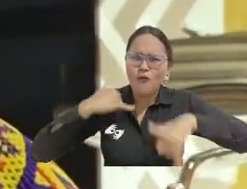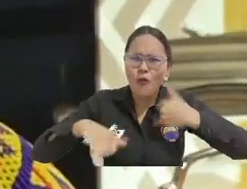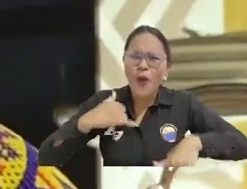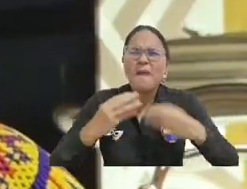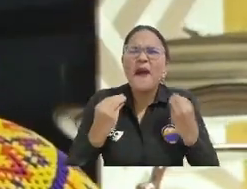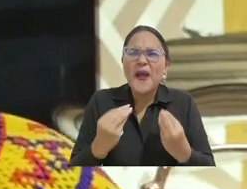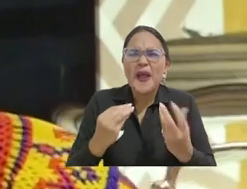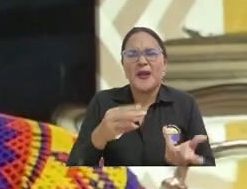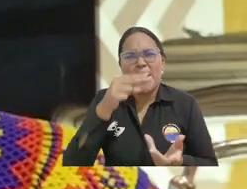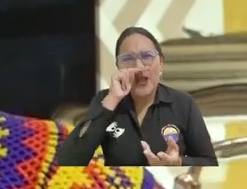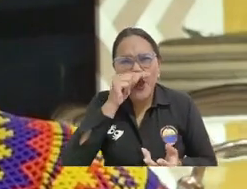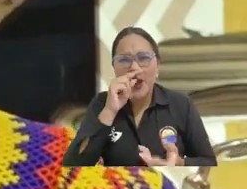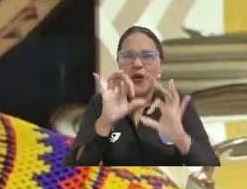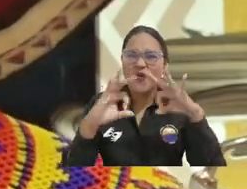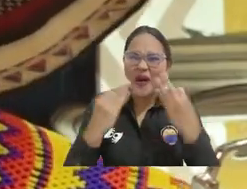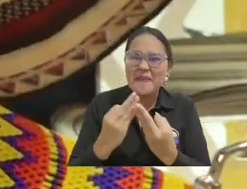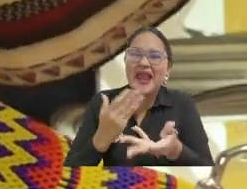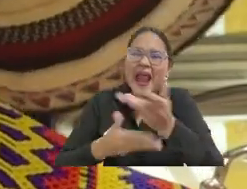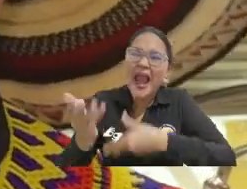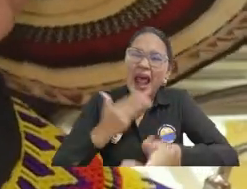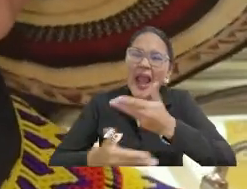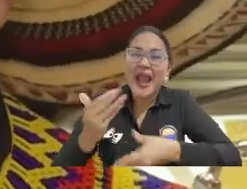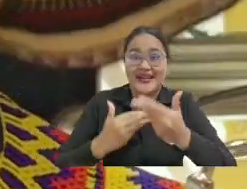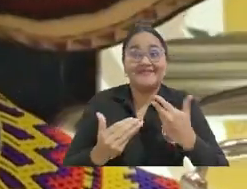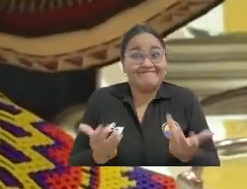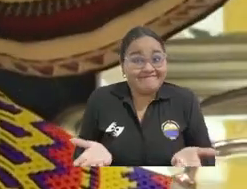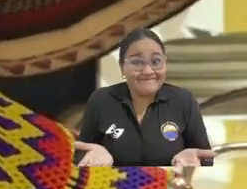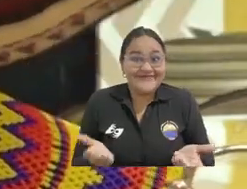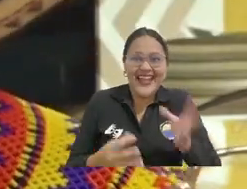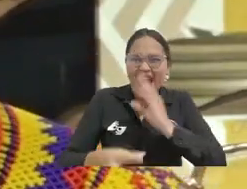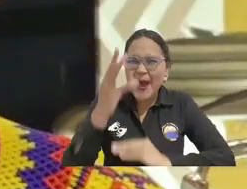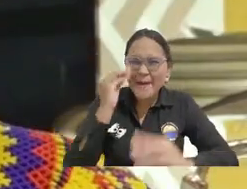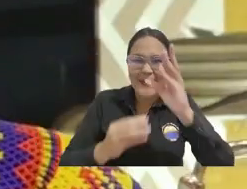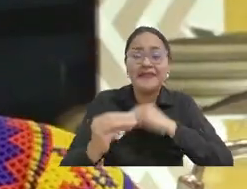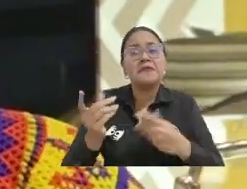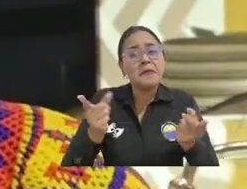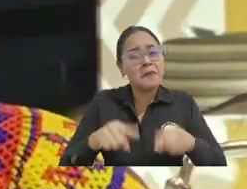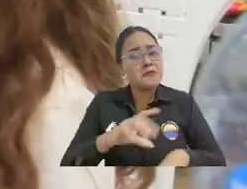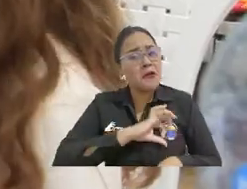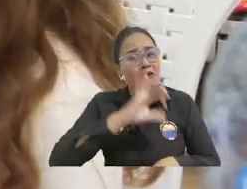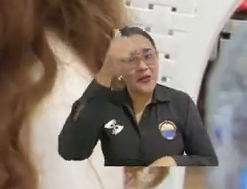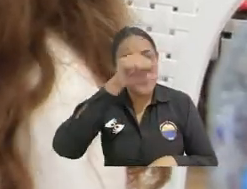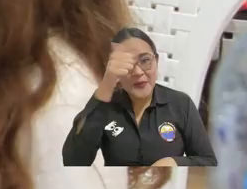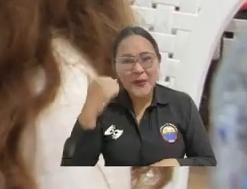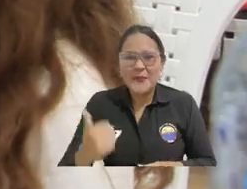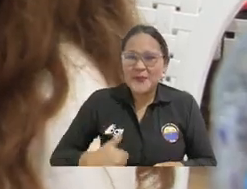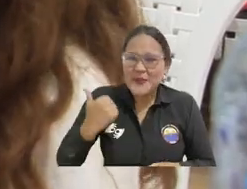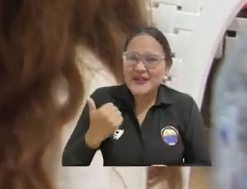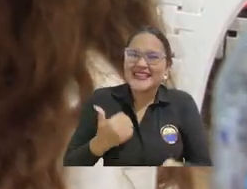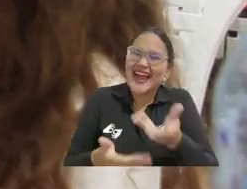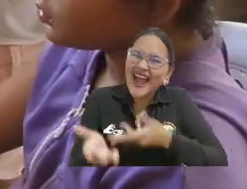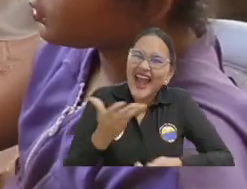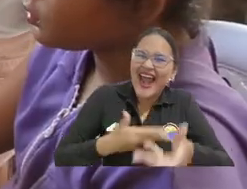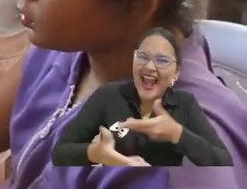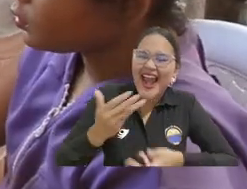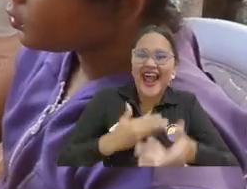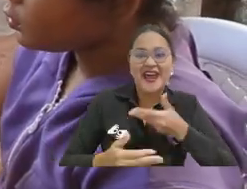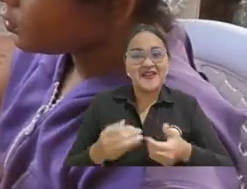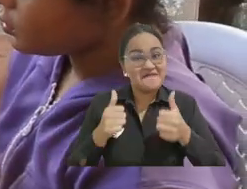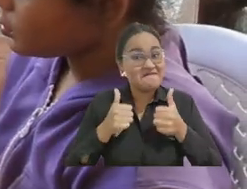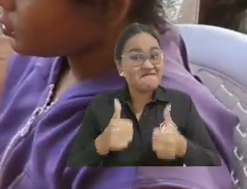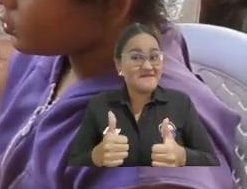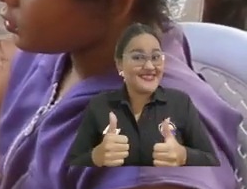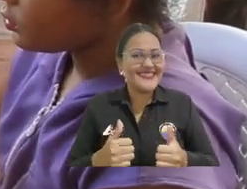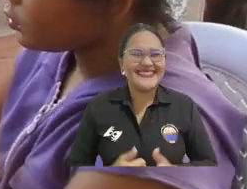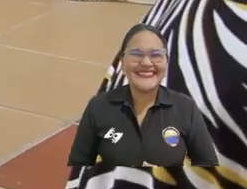niños, las familias completas y sea un ambiente de unión hogareña, no solamente en ese sentido, sino que pueda ser un fin de semana agradable